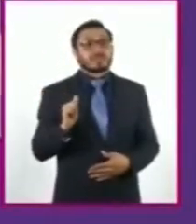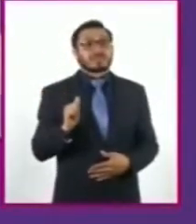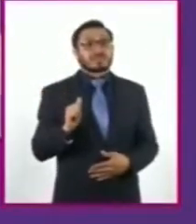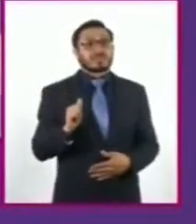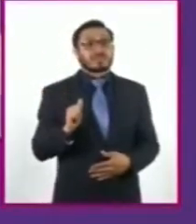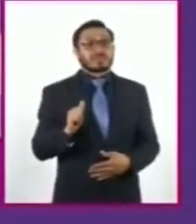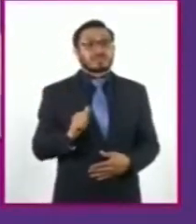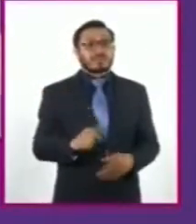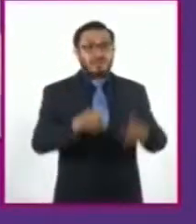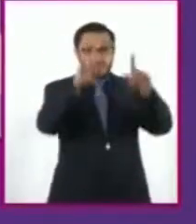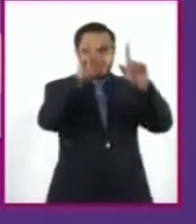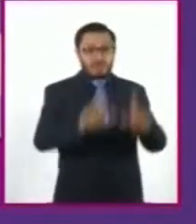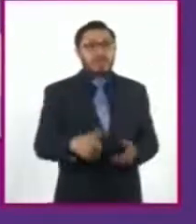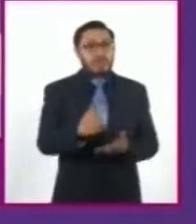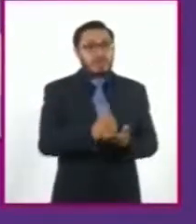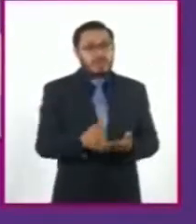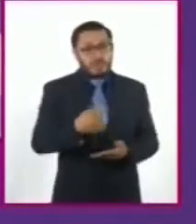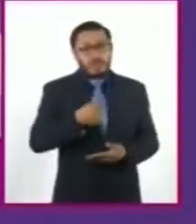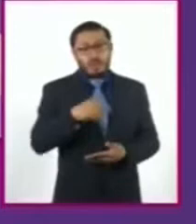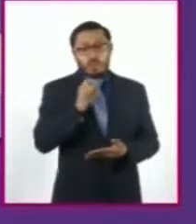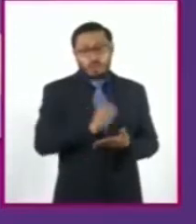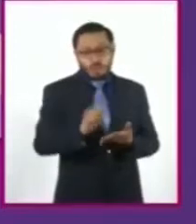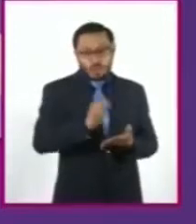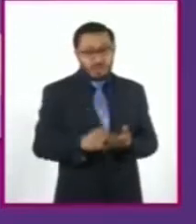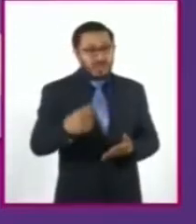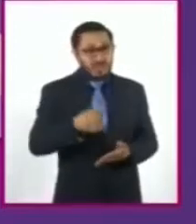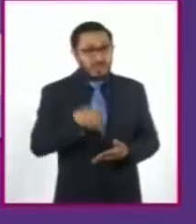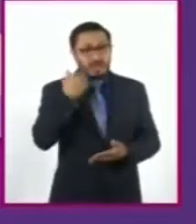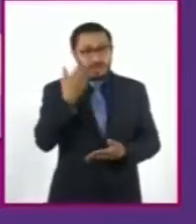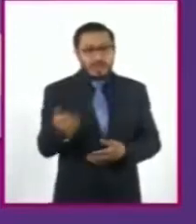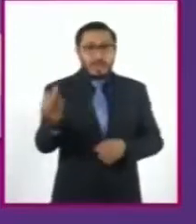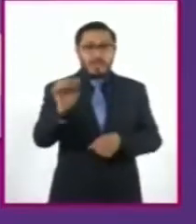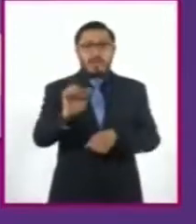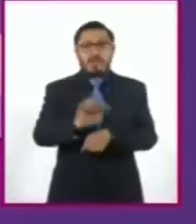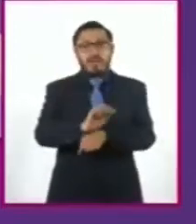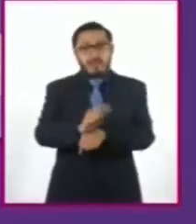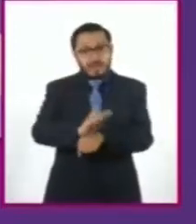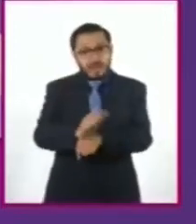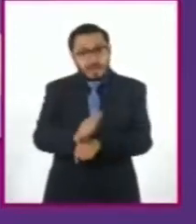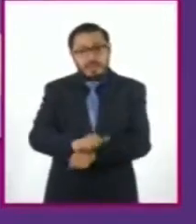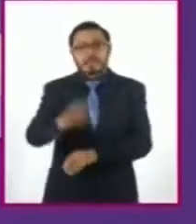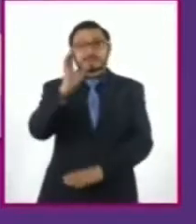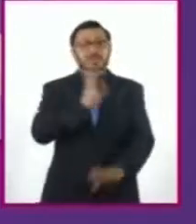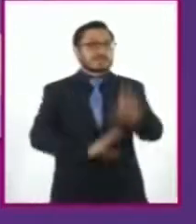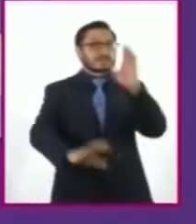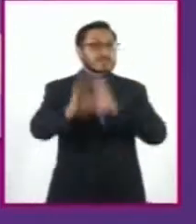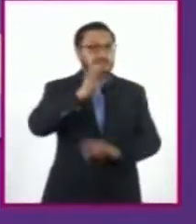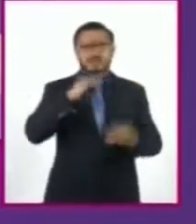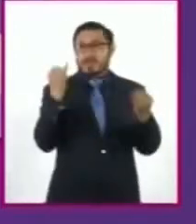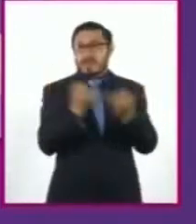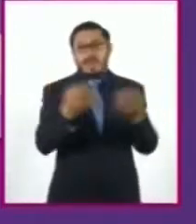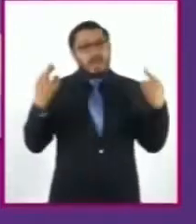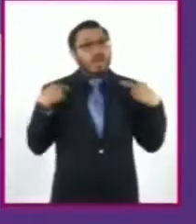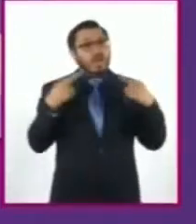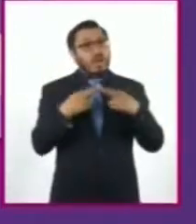con color azul escribí que quiero ser actriz y cantante, además de ser maestra.